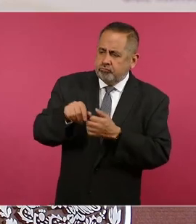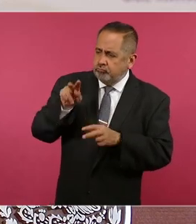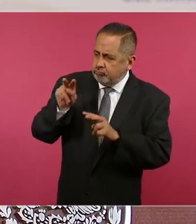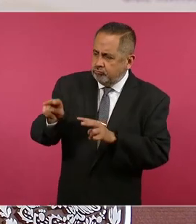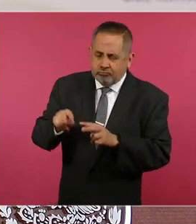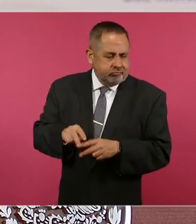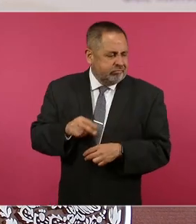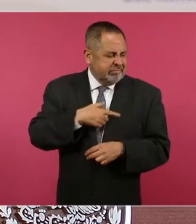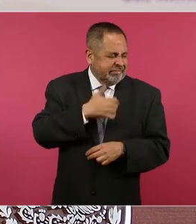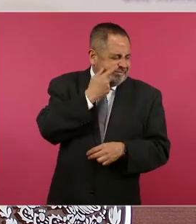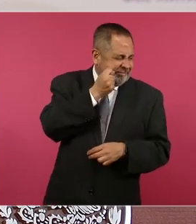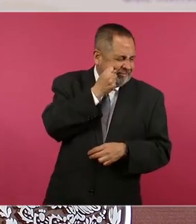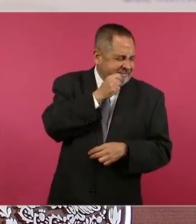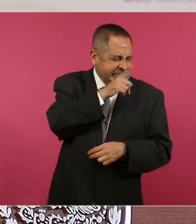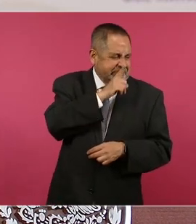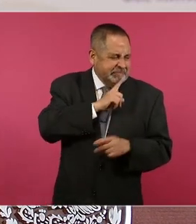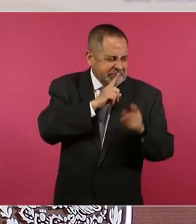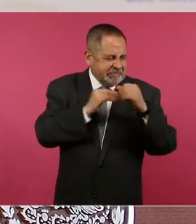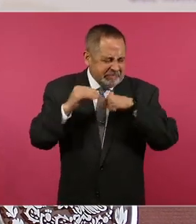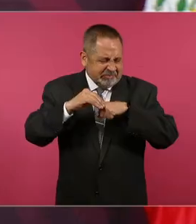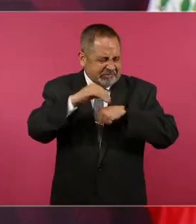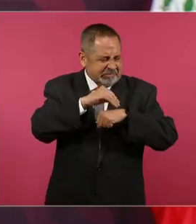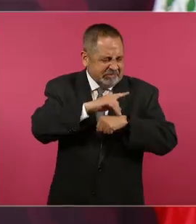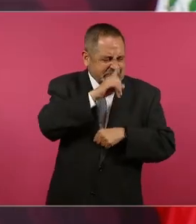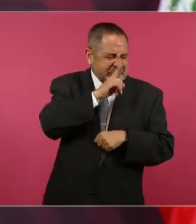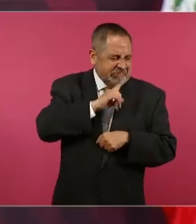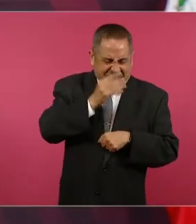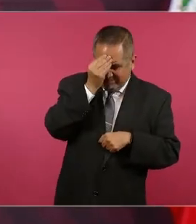por calumnias